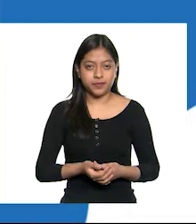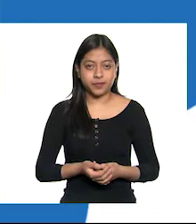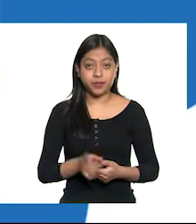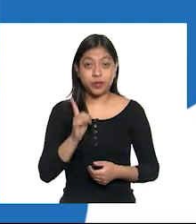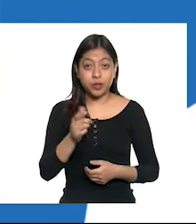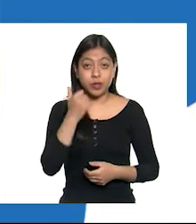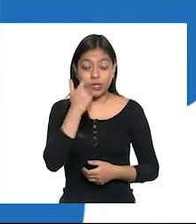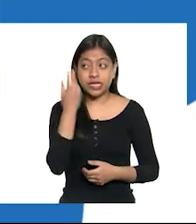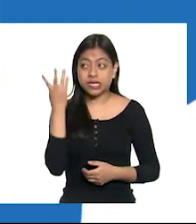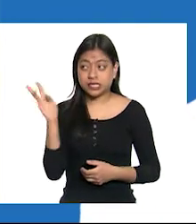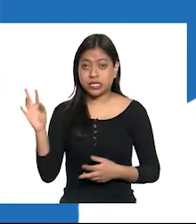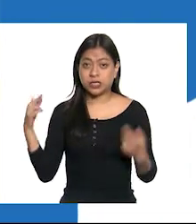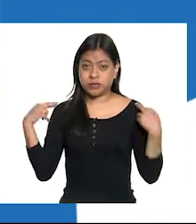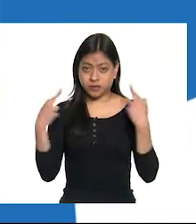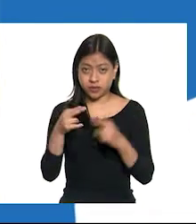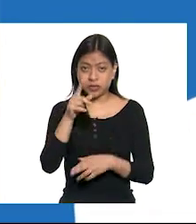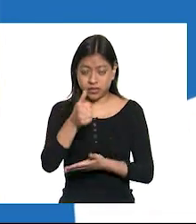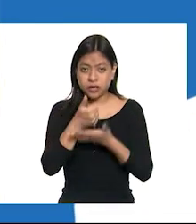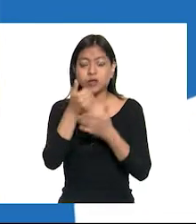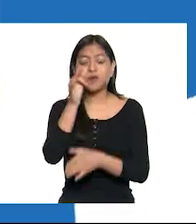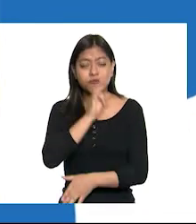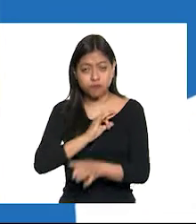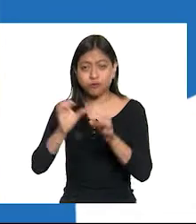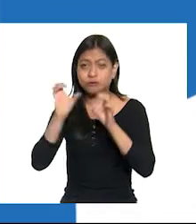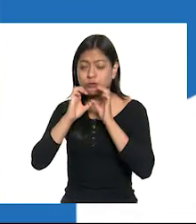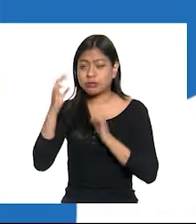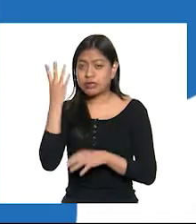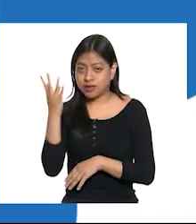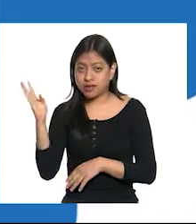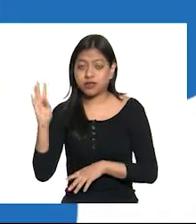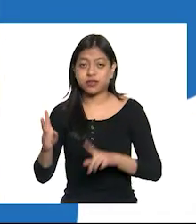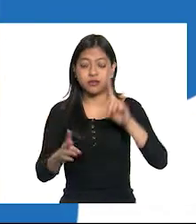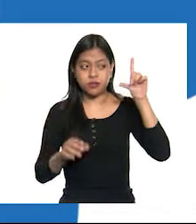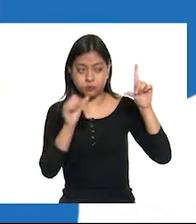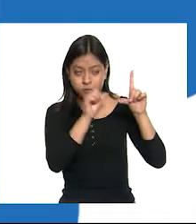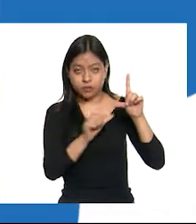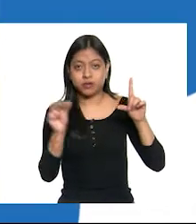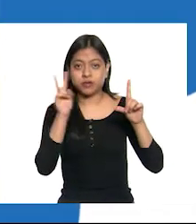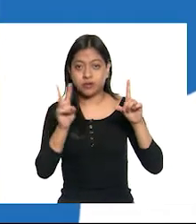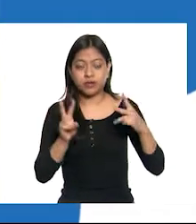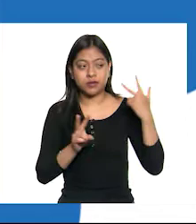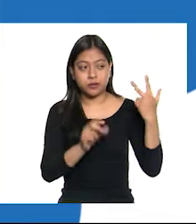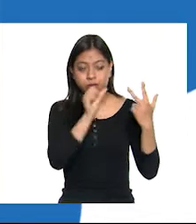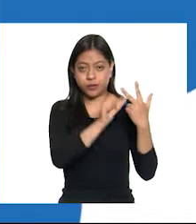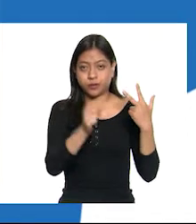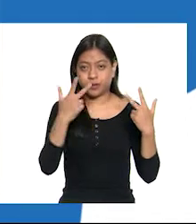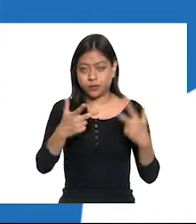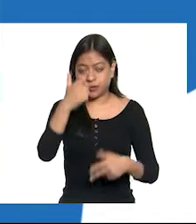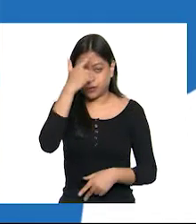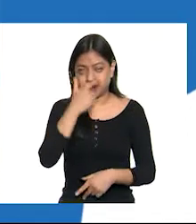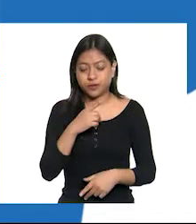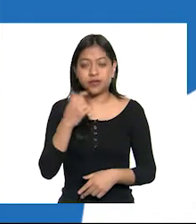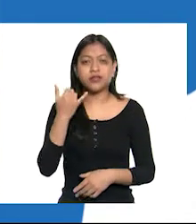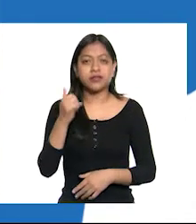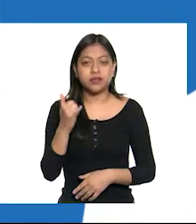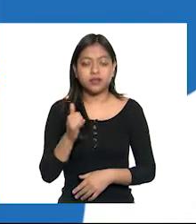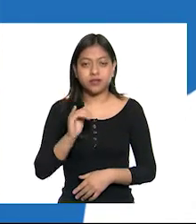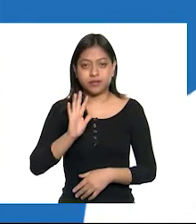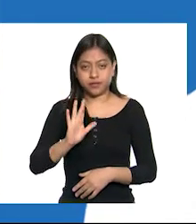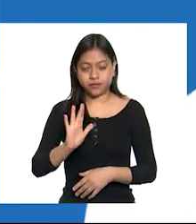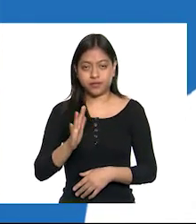Para solicitar apoyo pedagógico, comunícate con maestras y maestros de lunes a viernes de 8 a 20 horas al